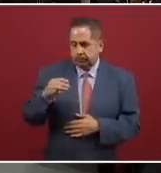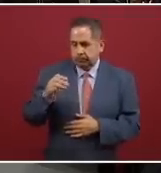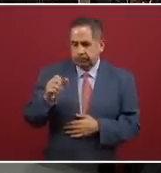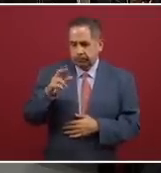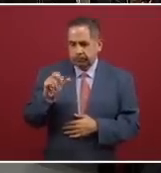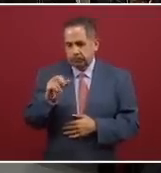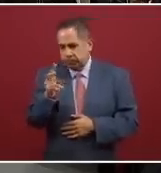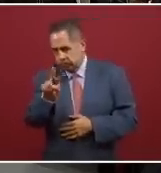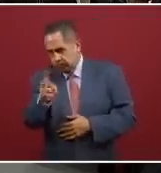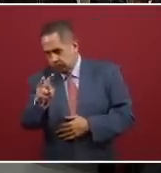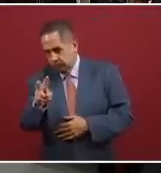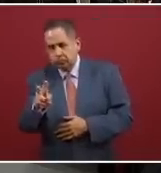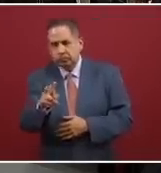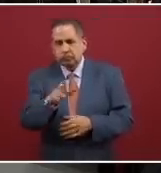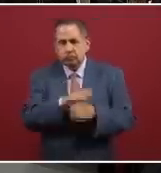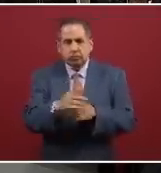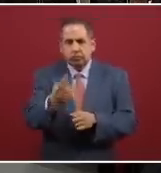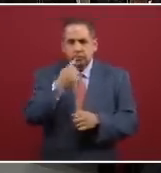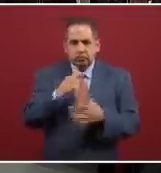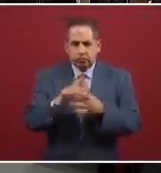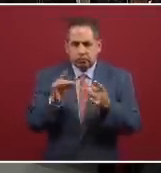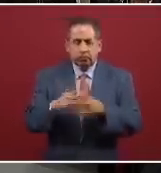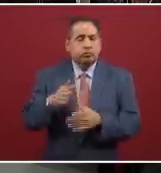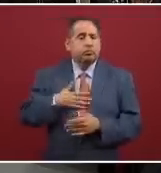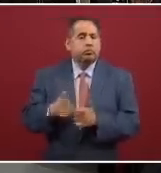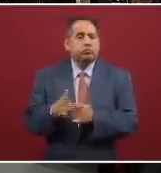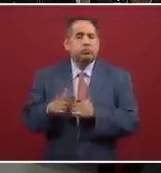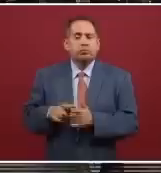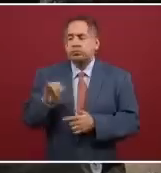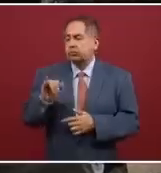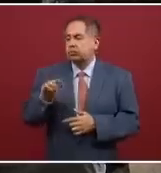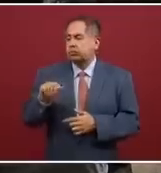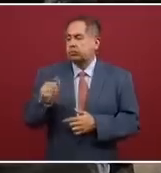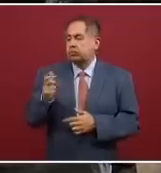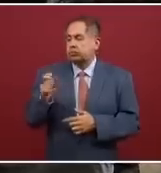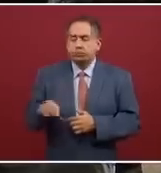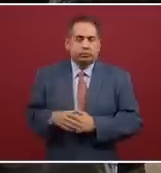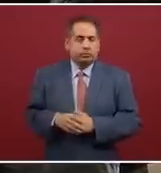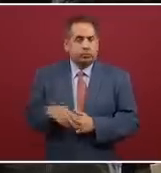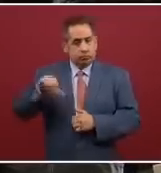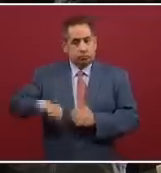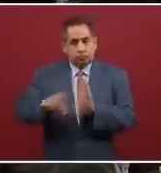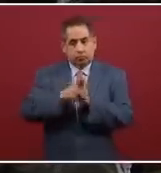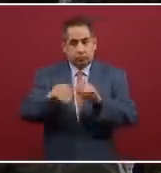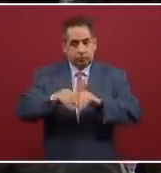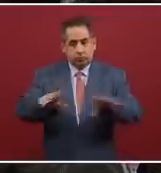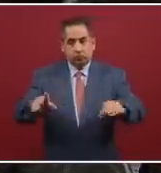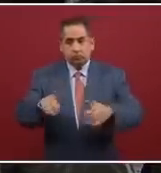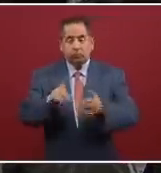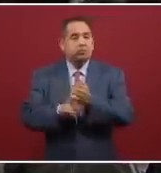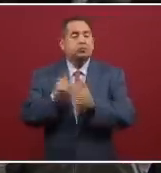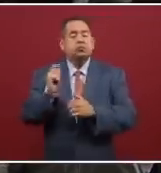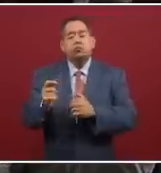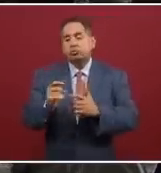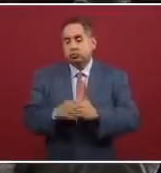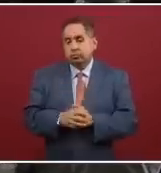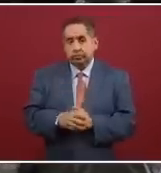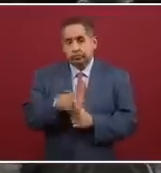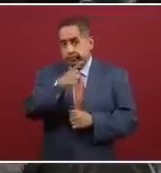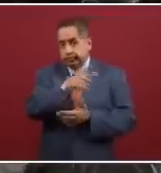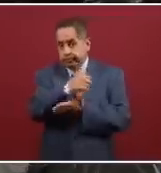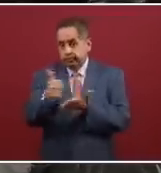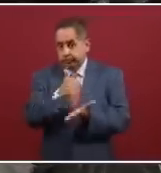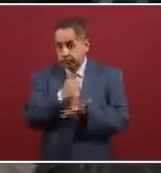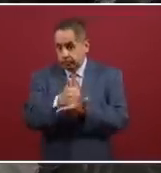cualquiera de los dos y me puede ser predicar todo para mi grupo imagen publicamos hoy que tan solo en ciudad juárez